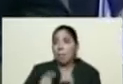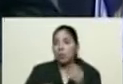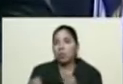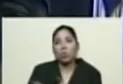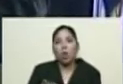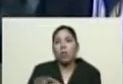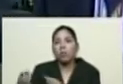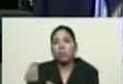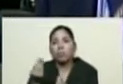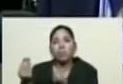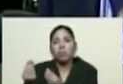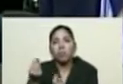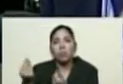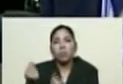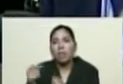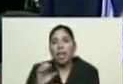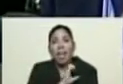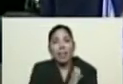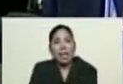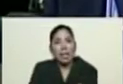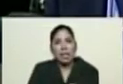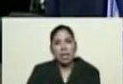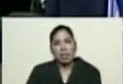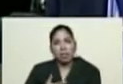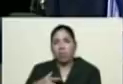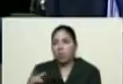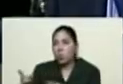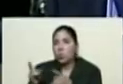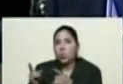comandante. Había una energía que se sentía cada vez que